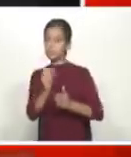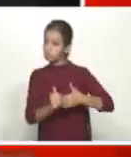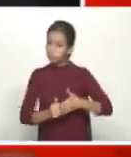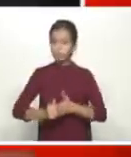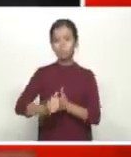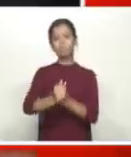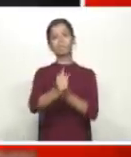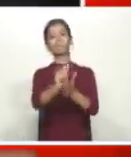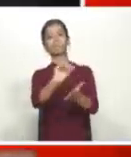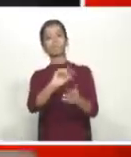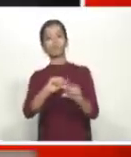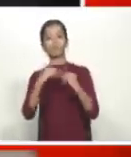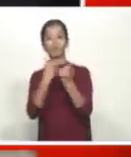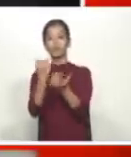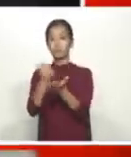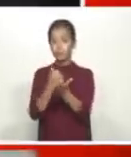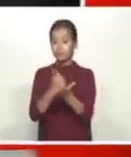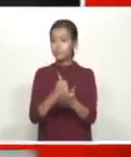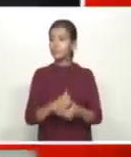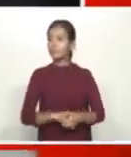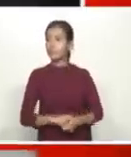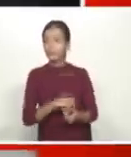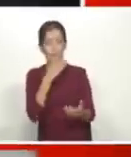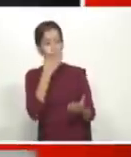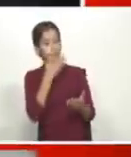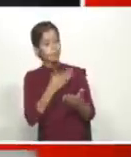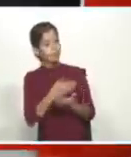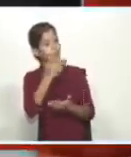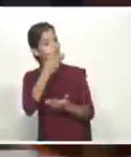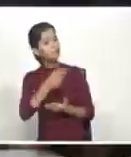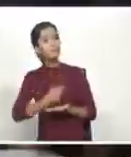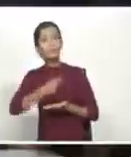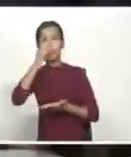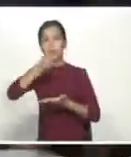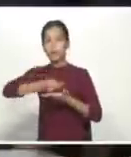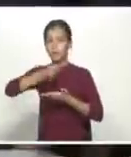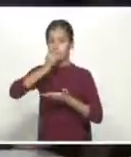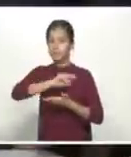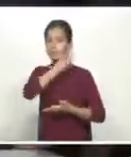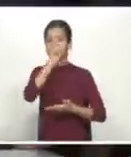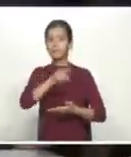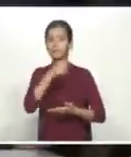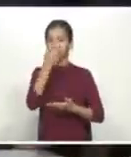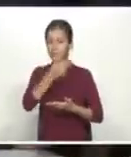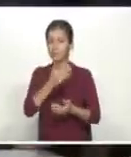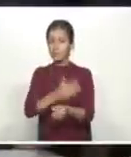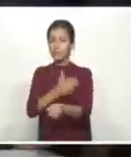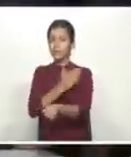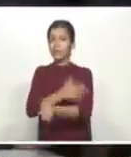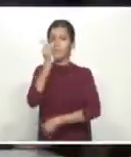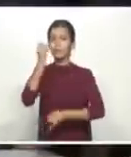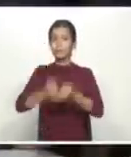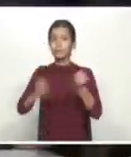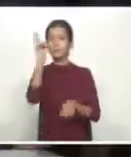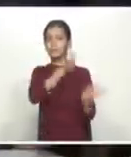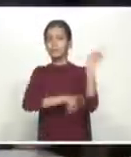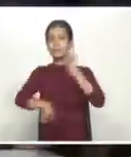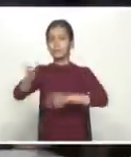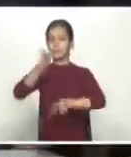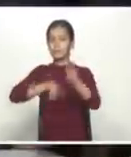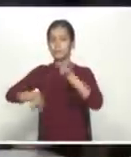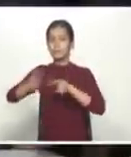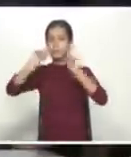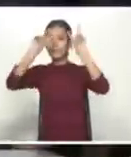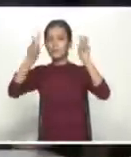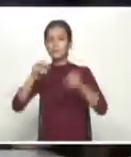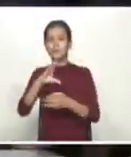lo que hay que combatir. Secretario privado Héctor Manuel, preguntarle también antes de que despidamos esta transmisión especial sobre el